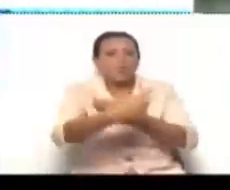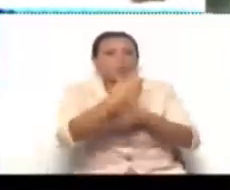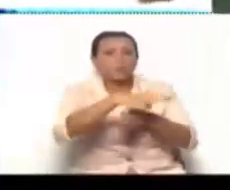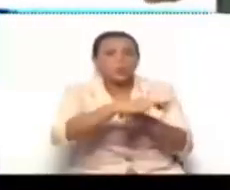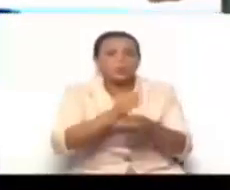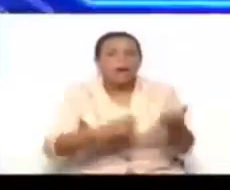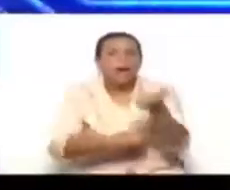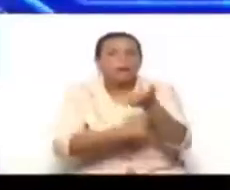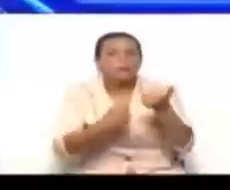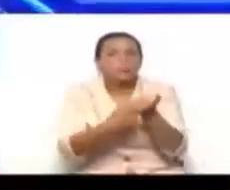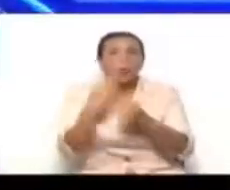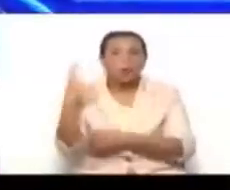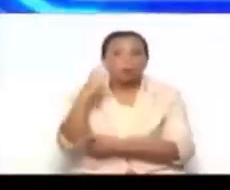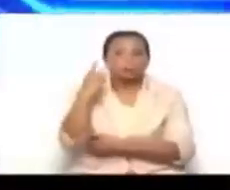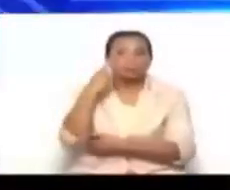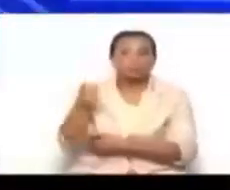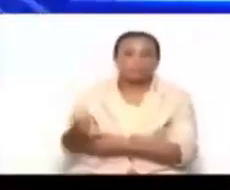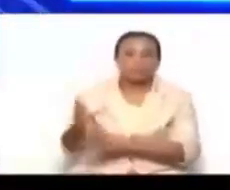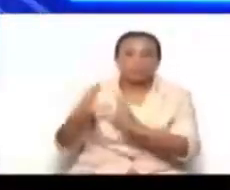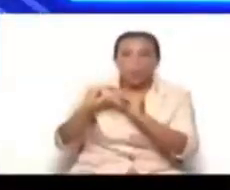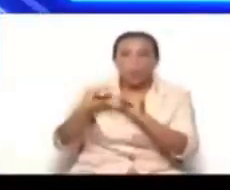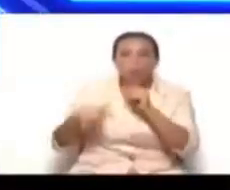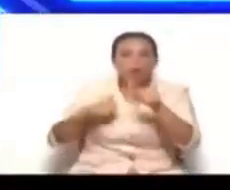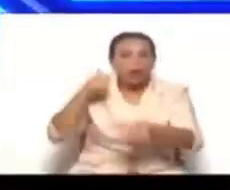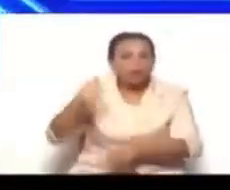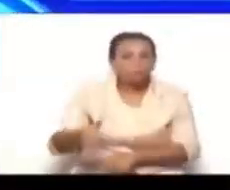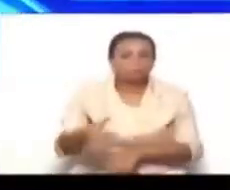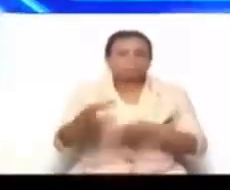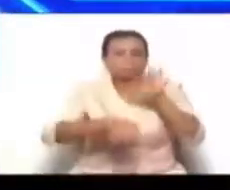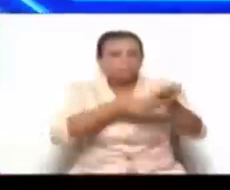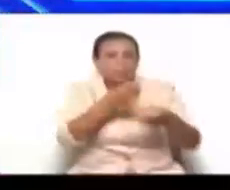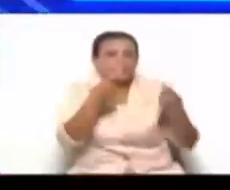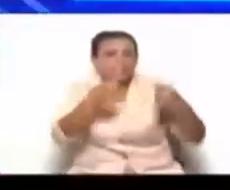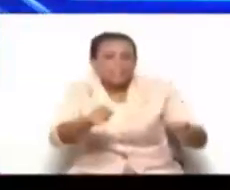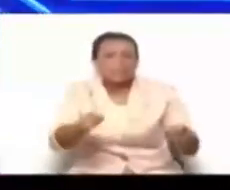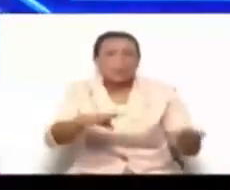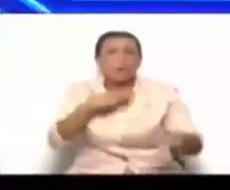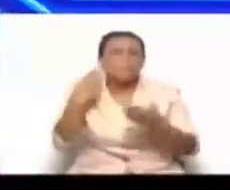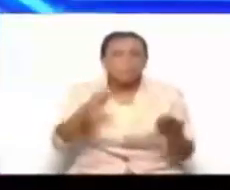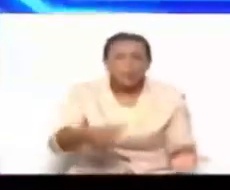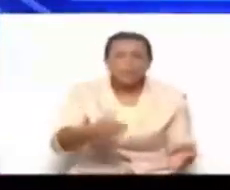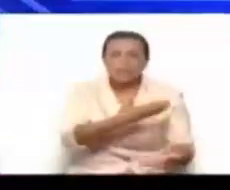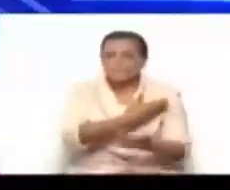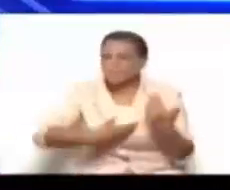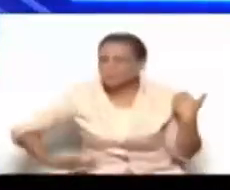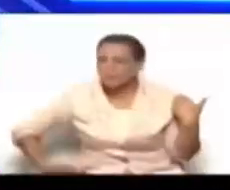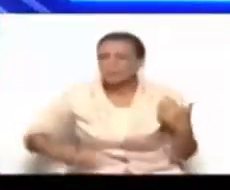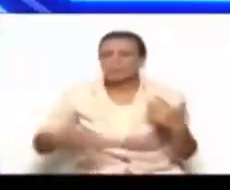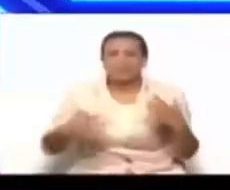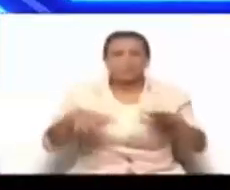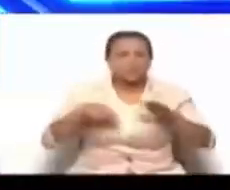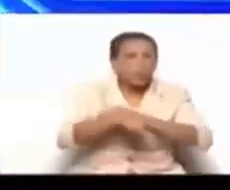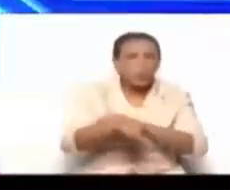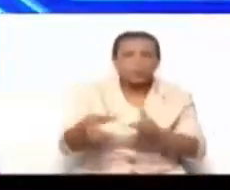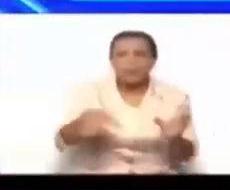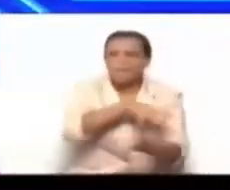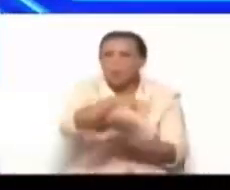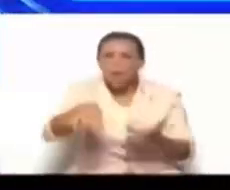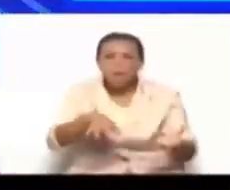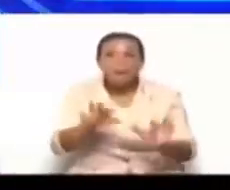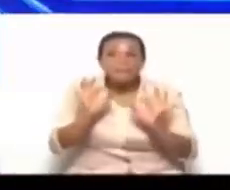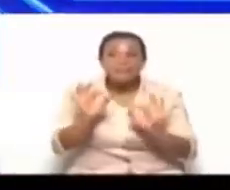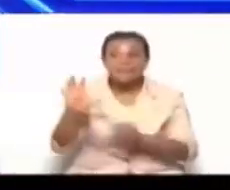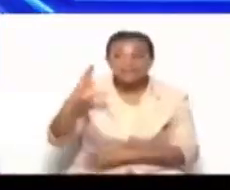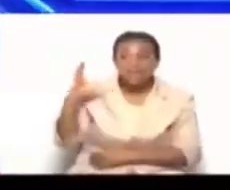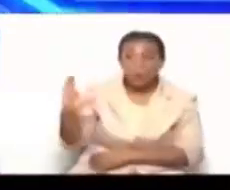llevar terrorismo, Colombia, todos los actos que usted acaba de describir de intentos de magnicidio contra usted, intentos de invasión, desestabilización, vienen